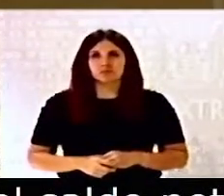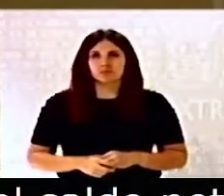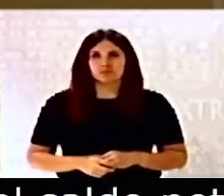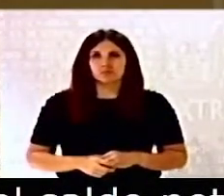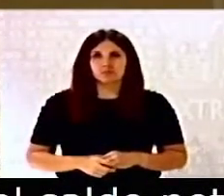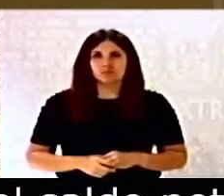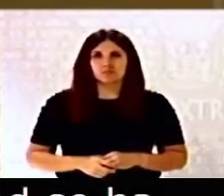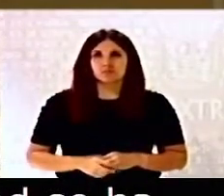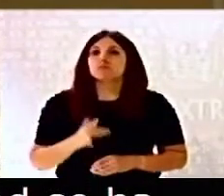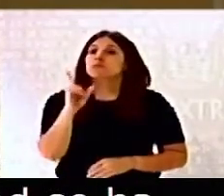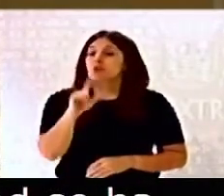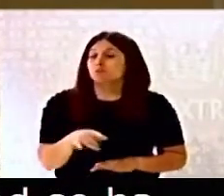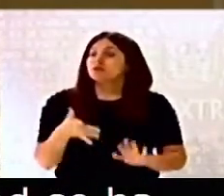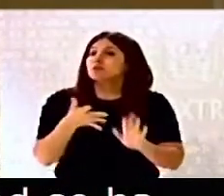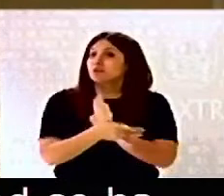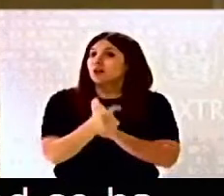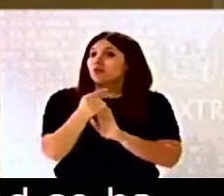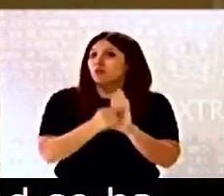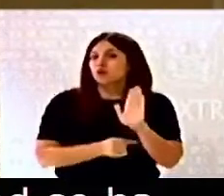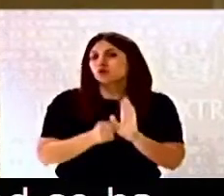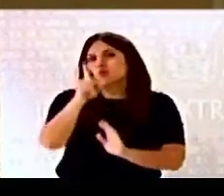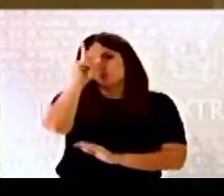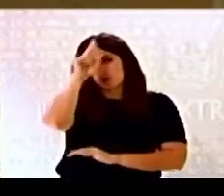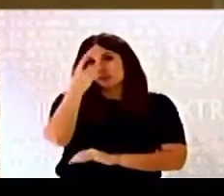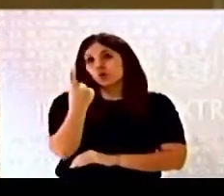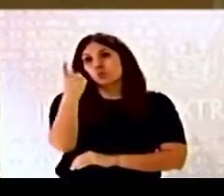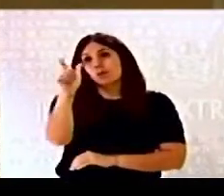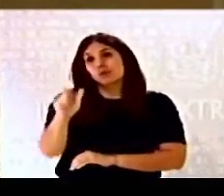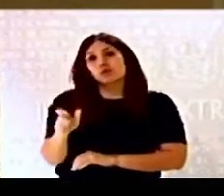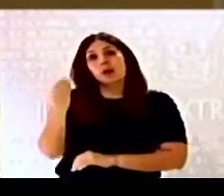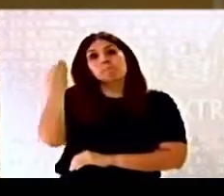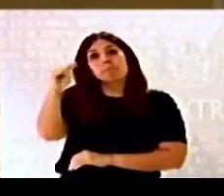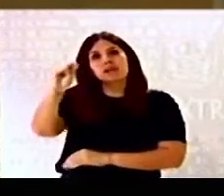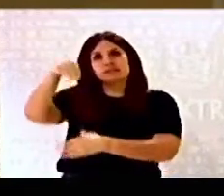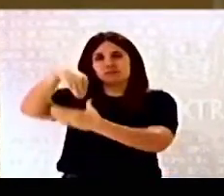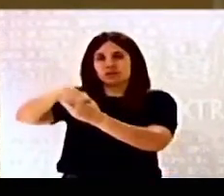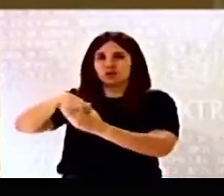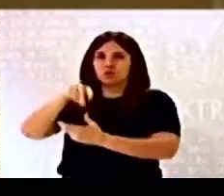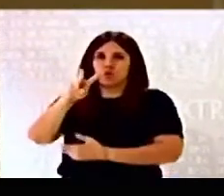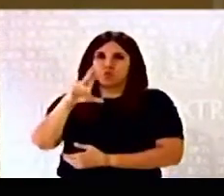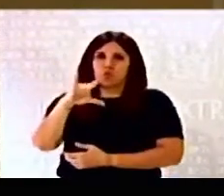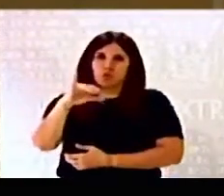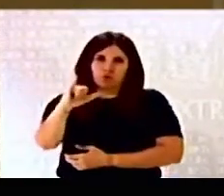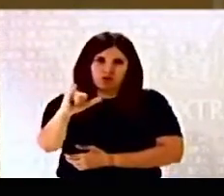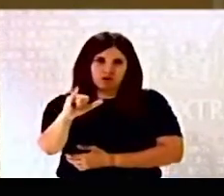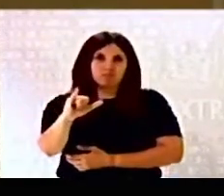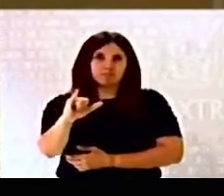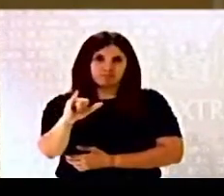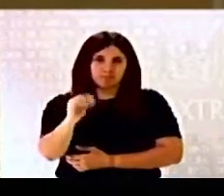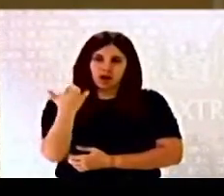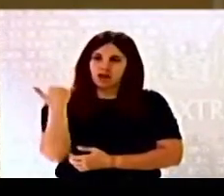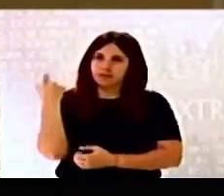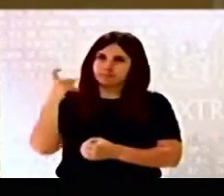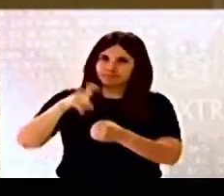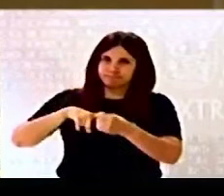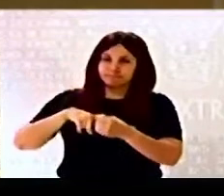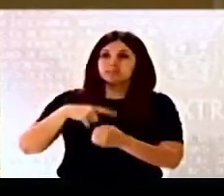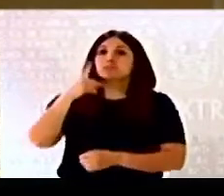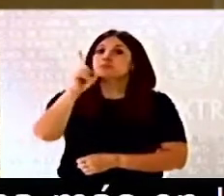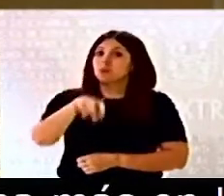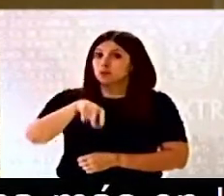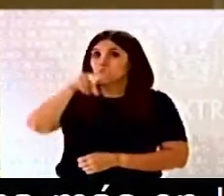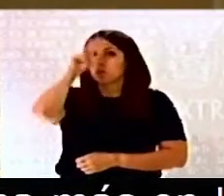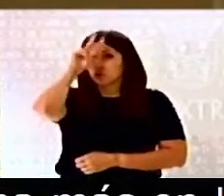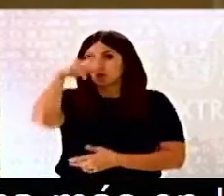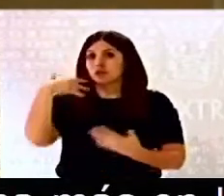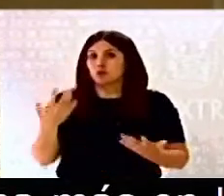Un dato también preocupante es que tenemos a una persona más en la UCI que teníamos ayer, y dato también preocupante es el segundo